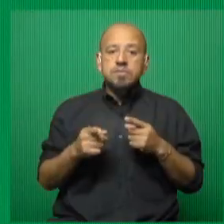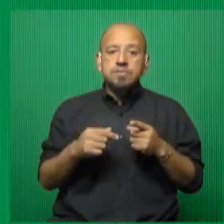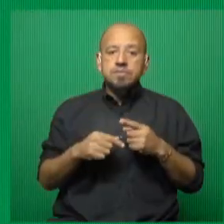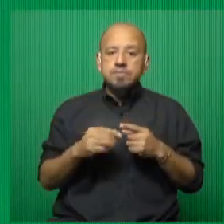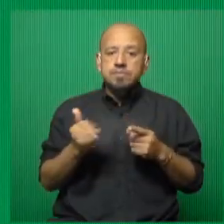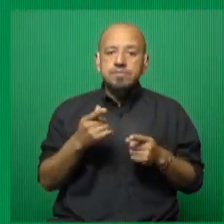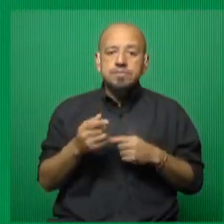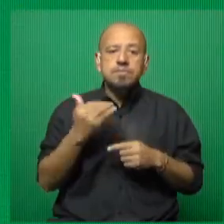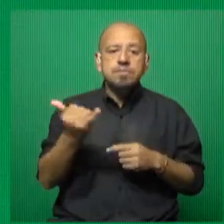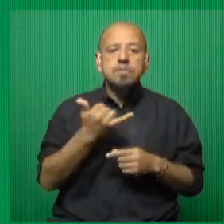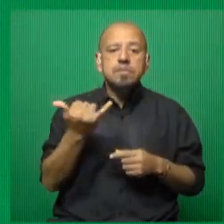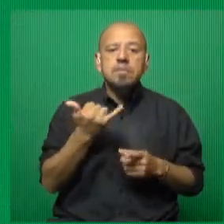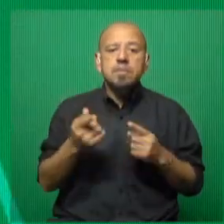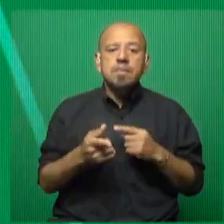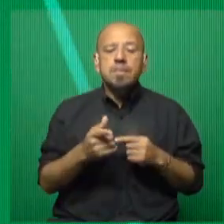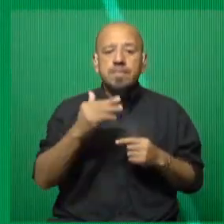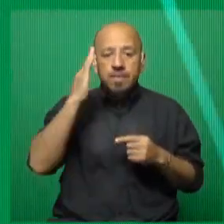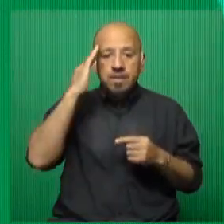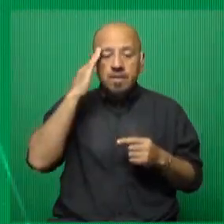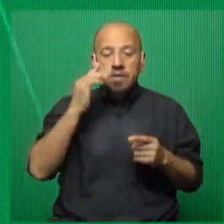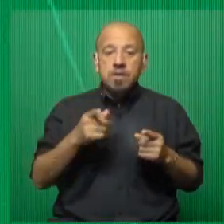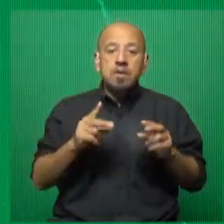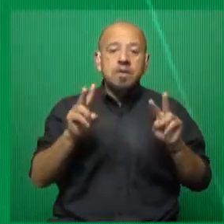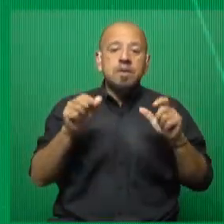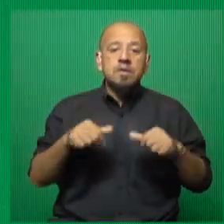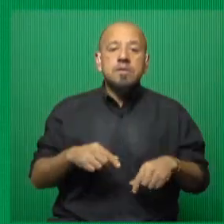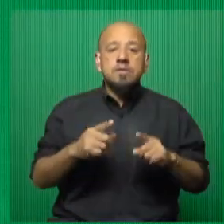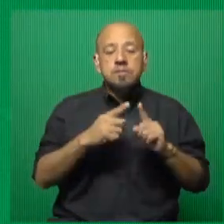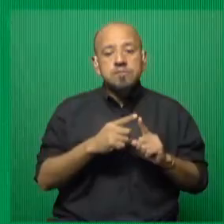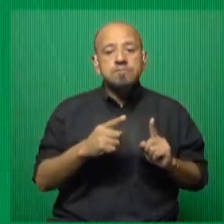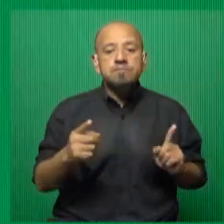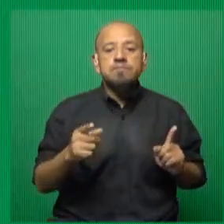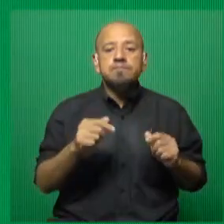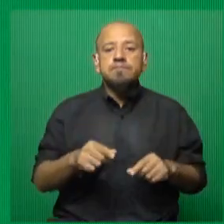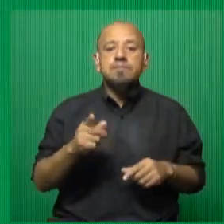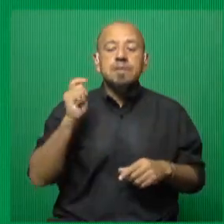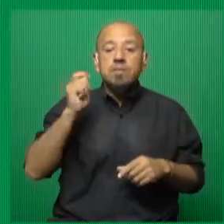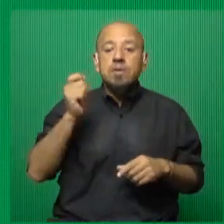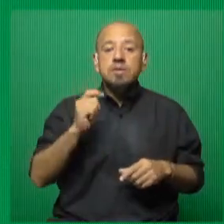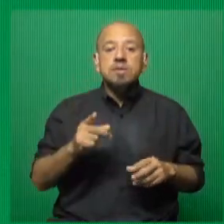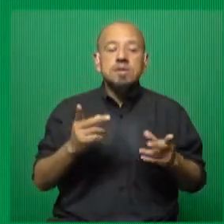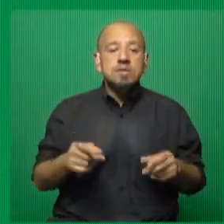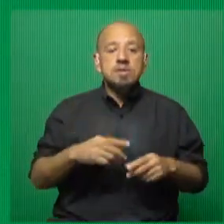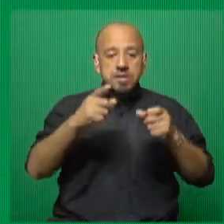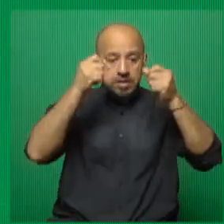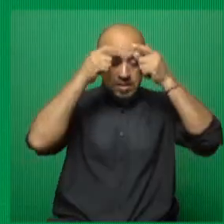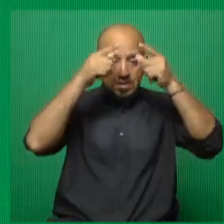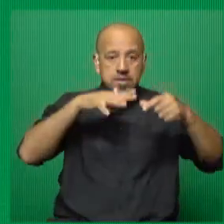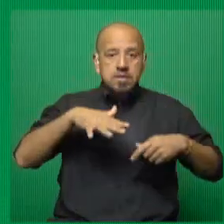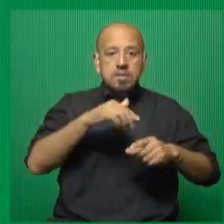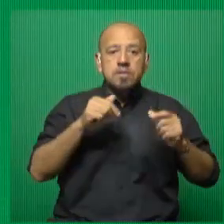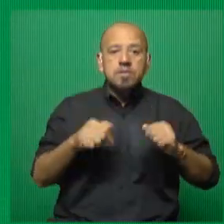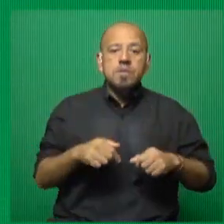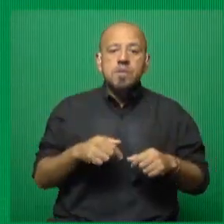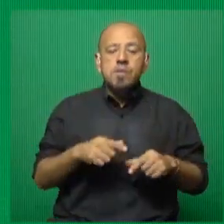ya bastante tiempo. Se supo con certeza sobre la extensión de la emergencia agropecuaria. Esto lo informó hoy